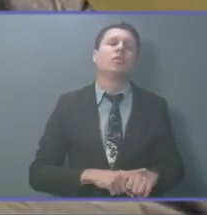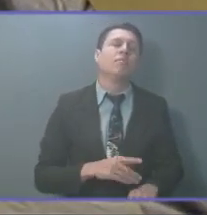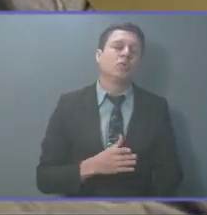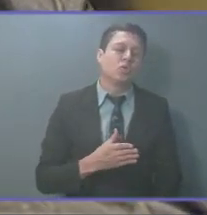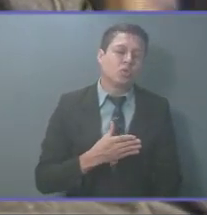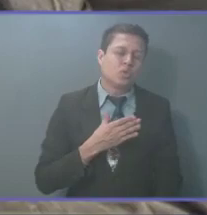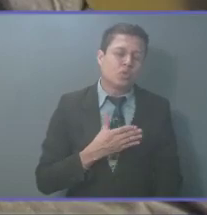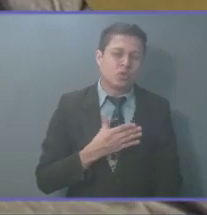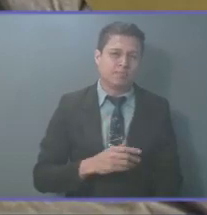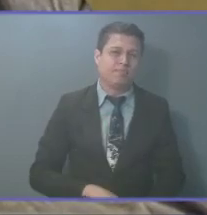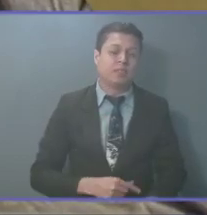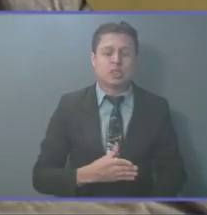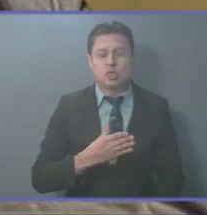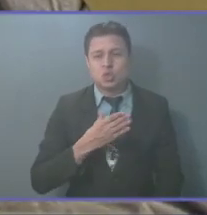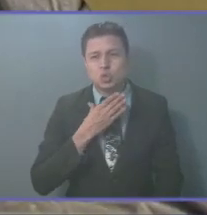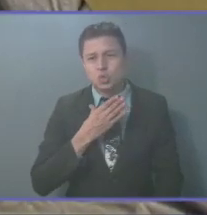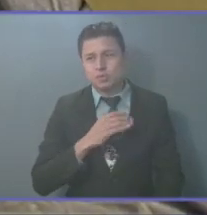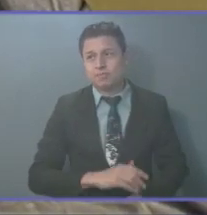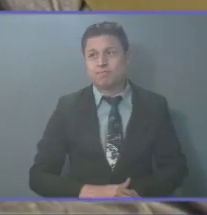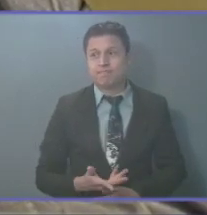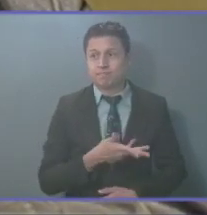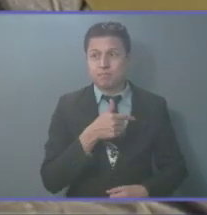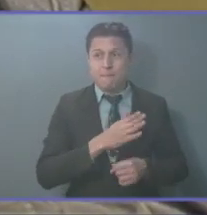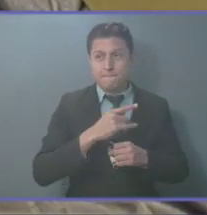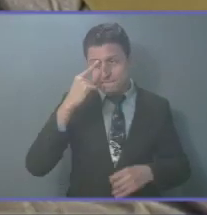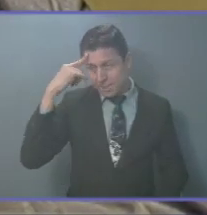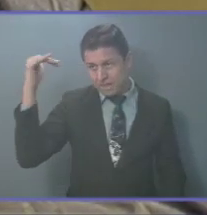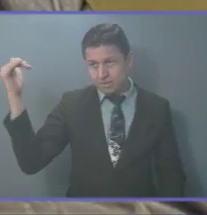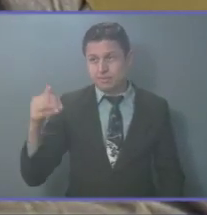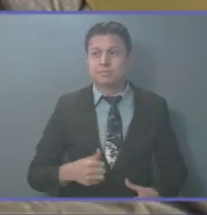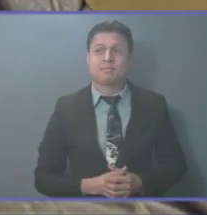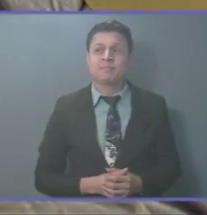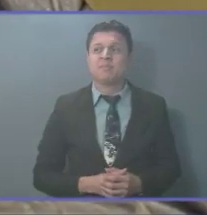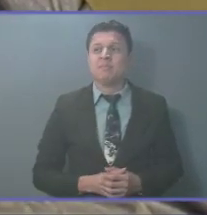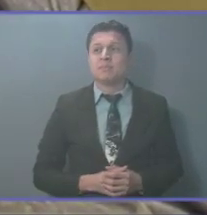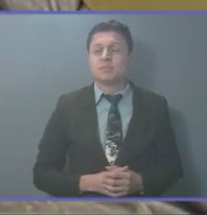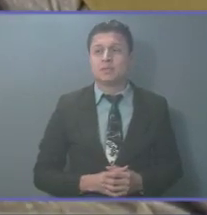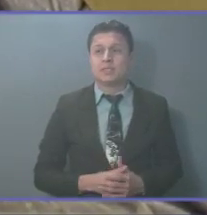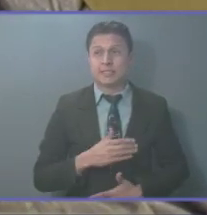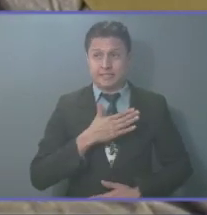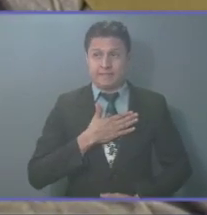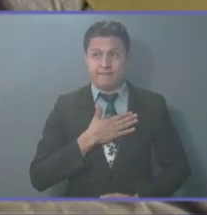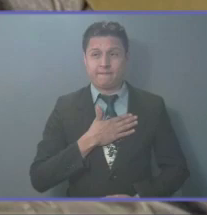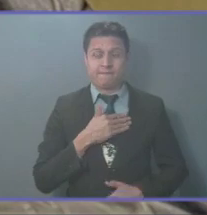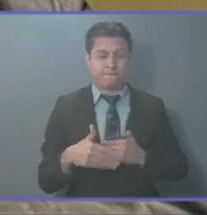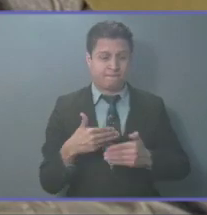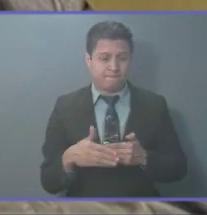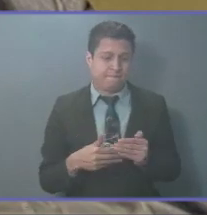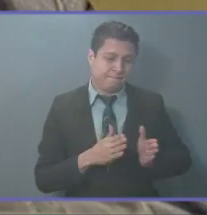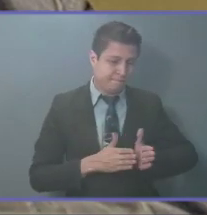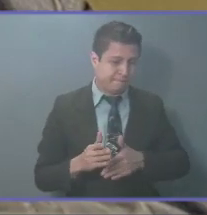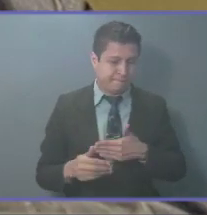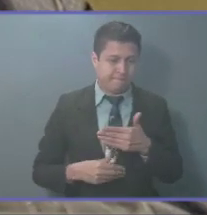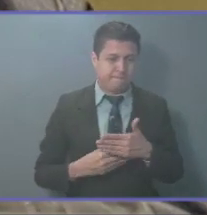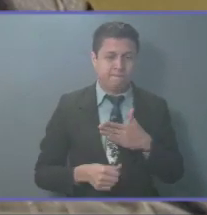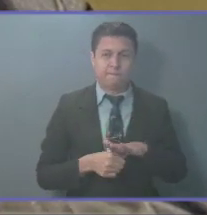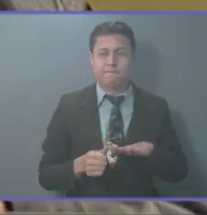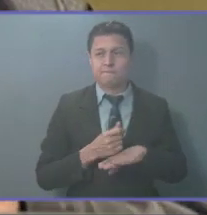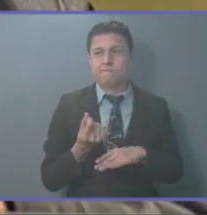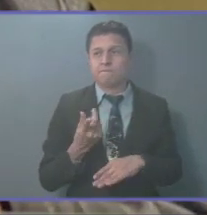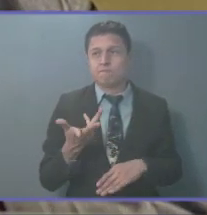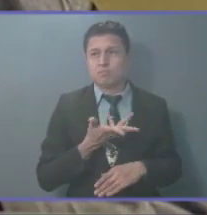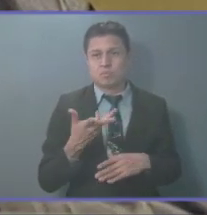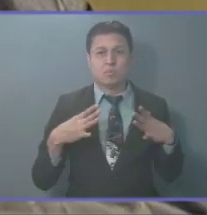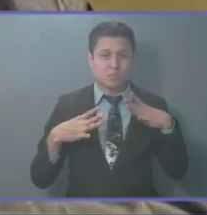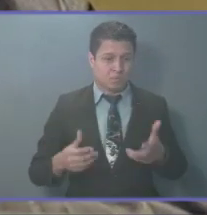grandes problemas. Nuestro partido tiene en su administración, diría yo, la mayoría de los